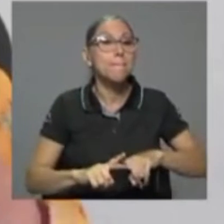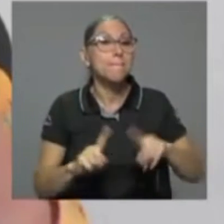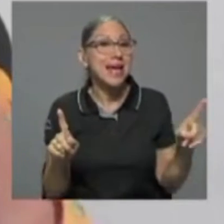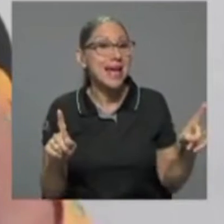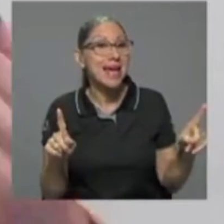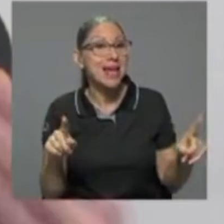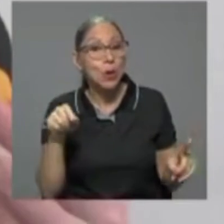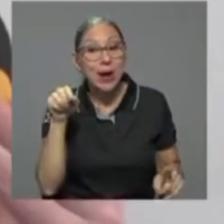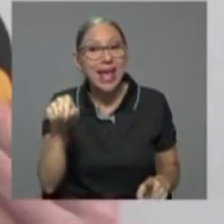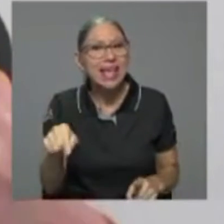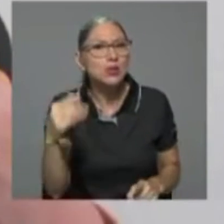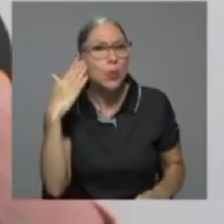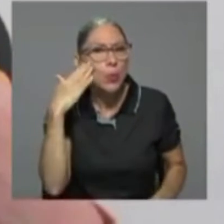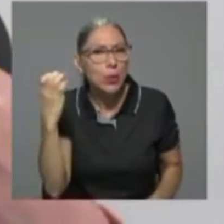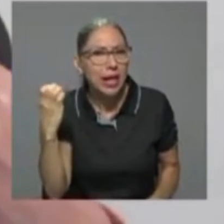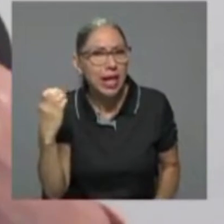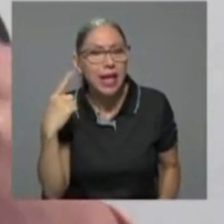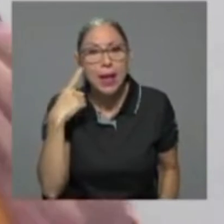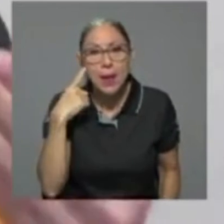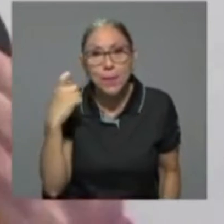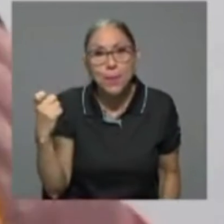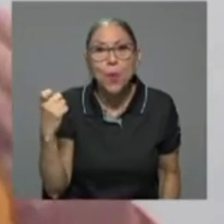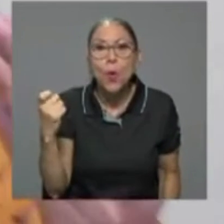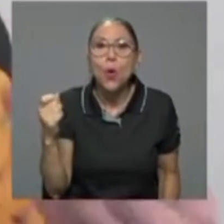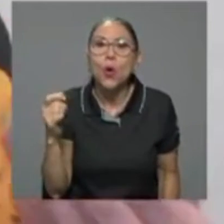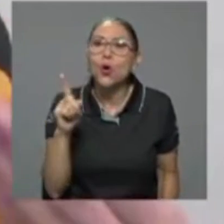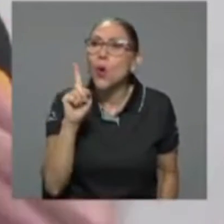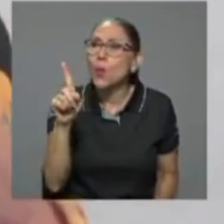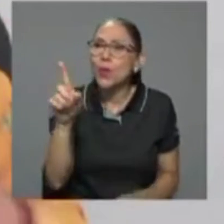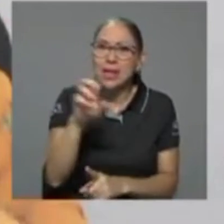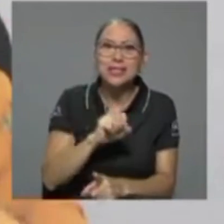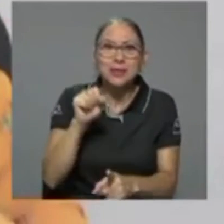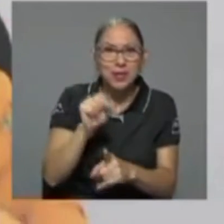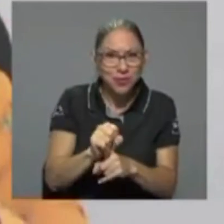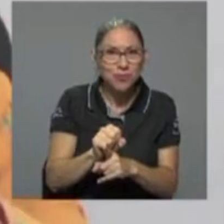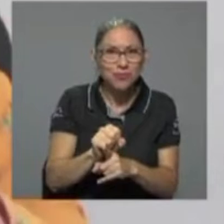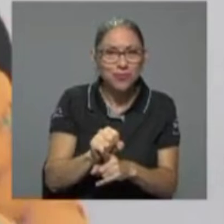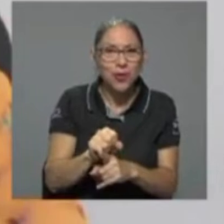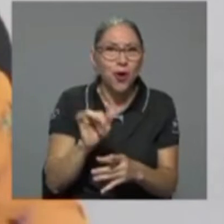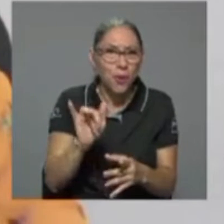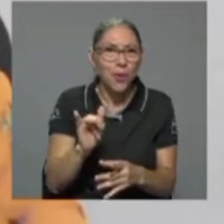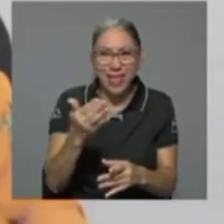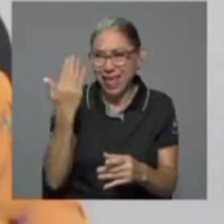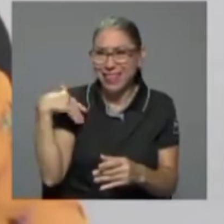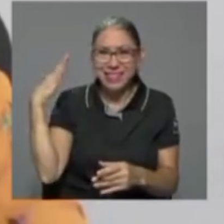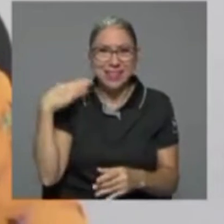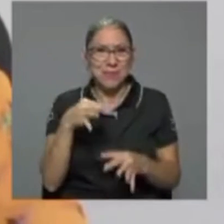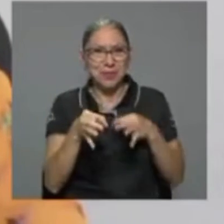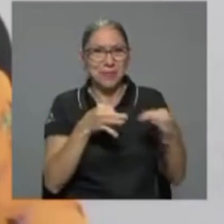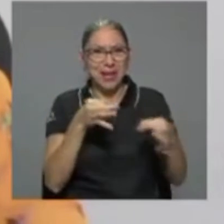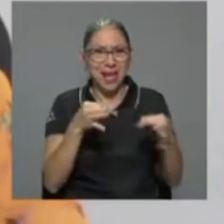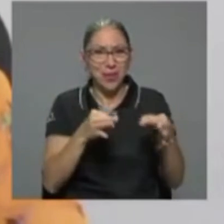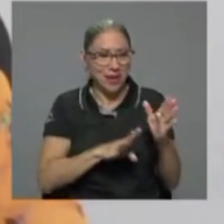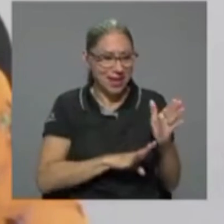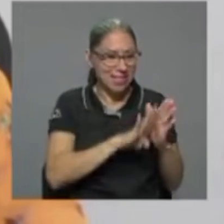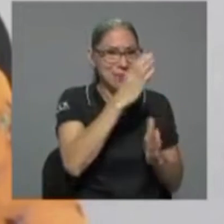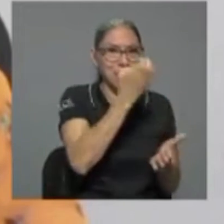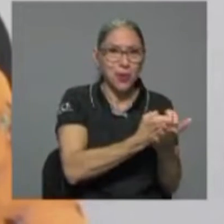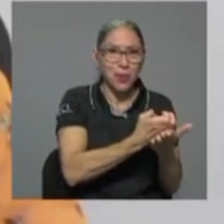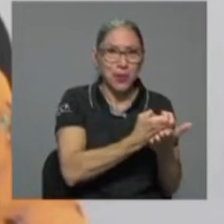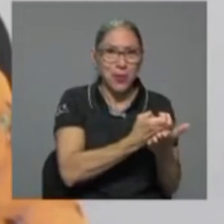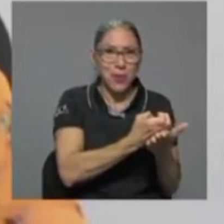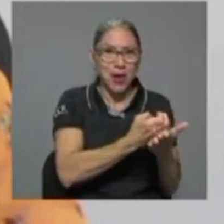es por un efecto de rebote del crecimiento económico, ¿verdad? Que como habíamos indicado, habíamos crecido un